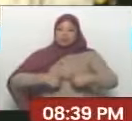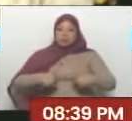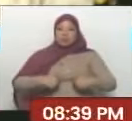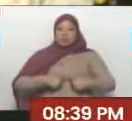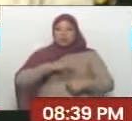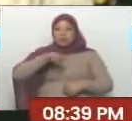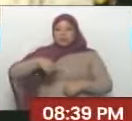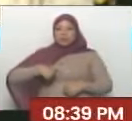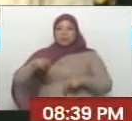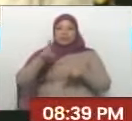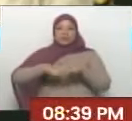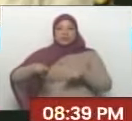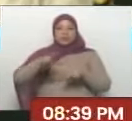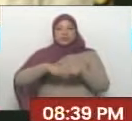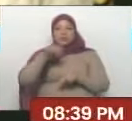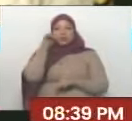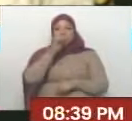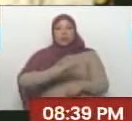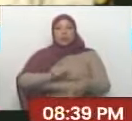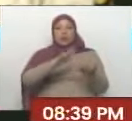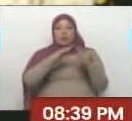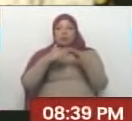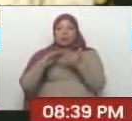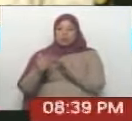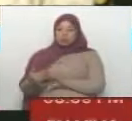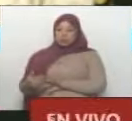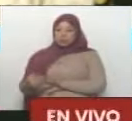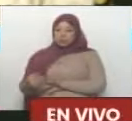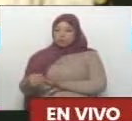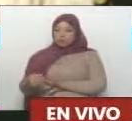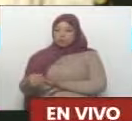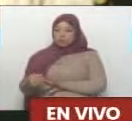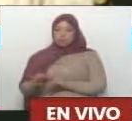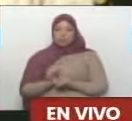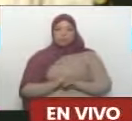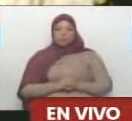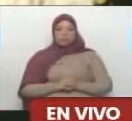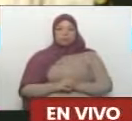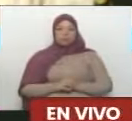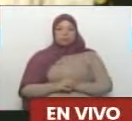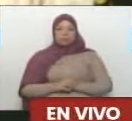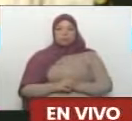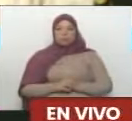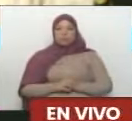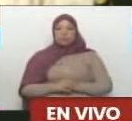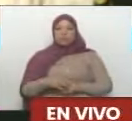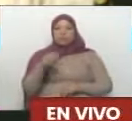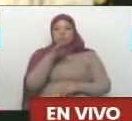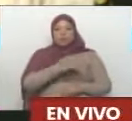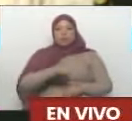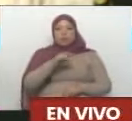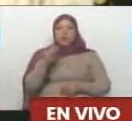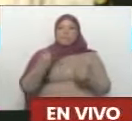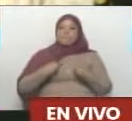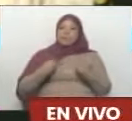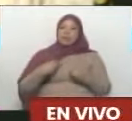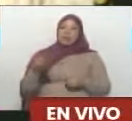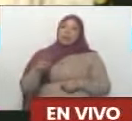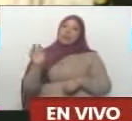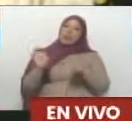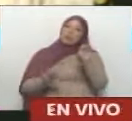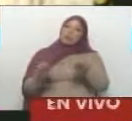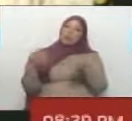por nuestros niños y niñas en las comunidades. Esta acción es llevar la gran misión Viva Venezuela al